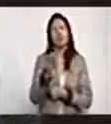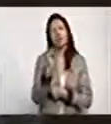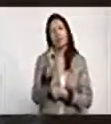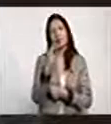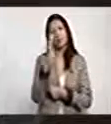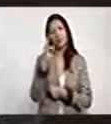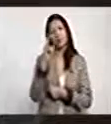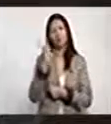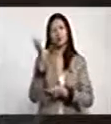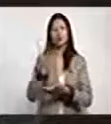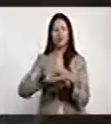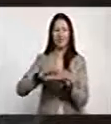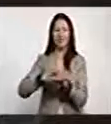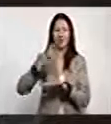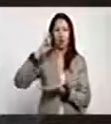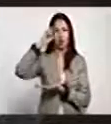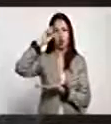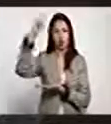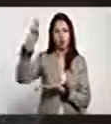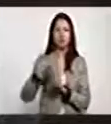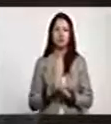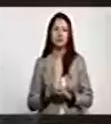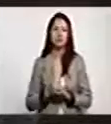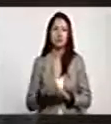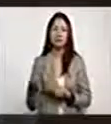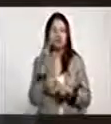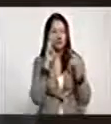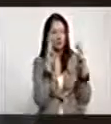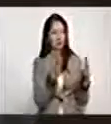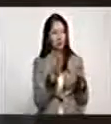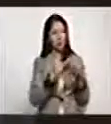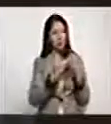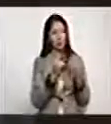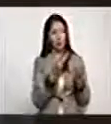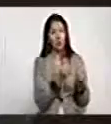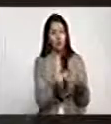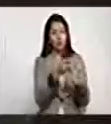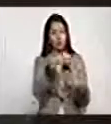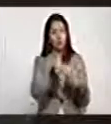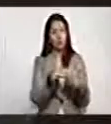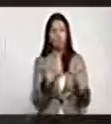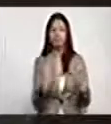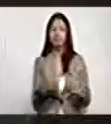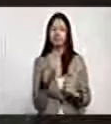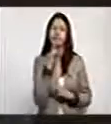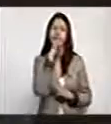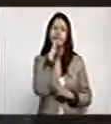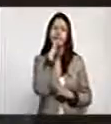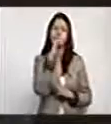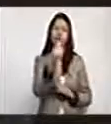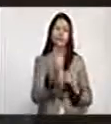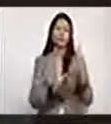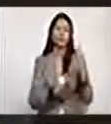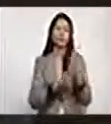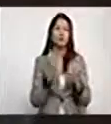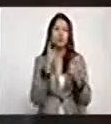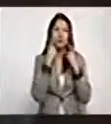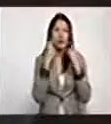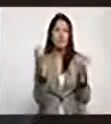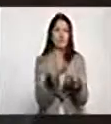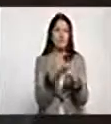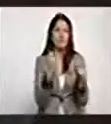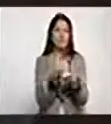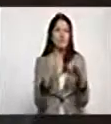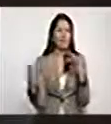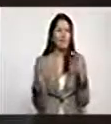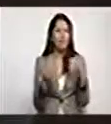de Santander. Hemos visto cómo la comunidad que ahí habita se ha visto azotada por el incremento de los atentados terroristas,